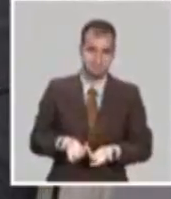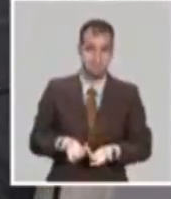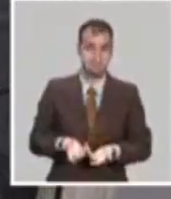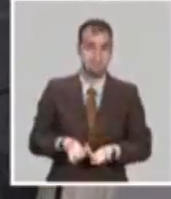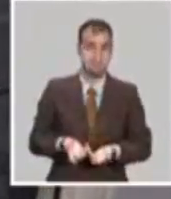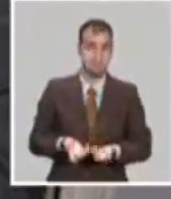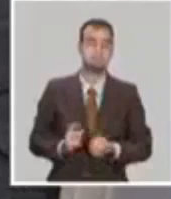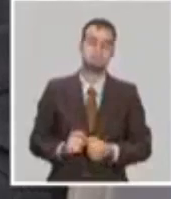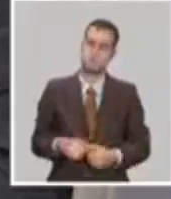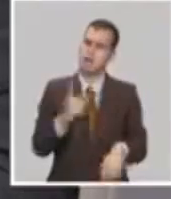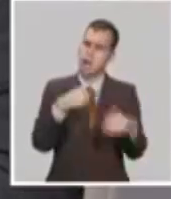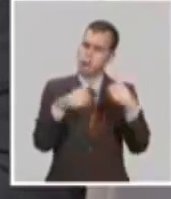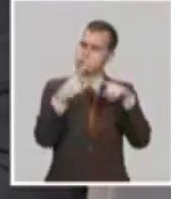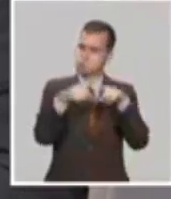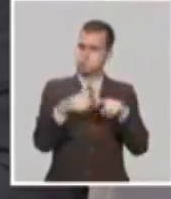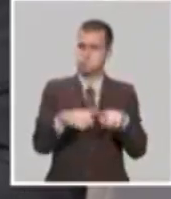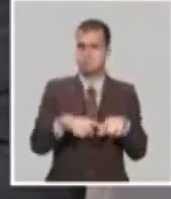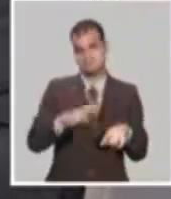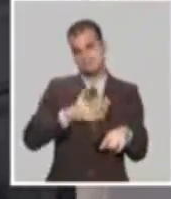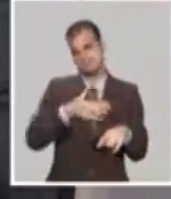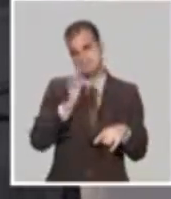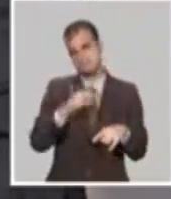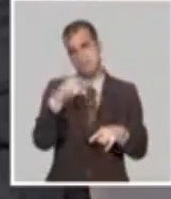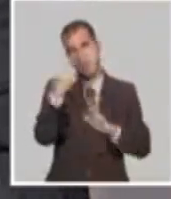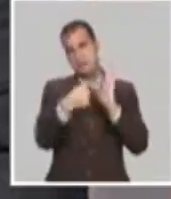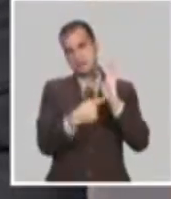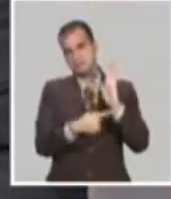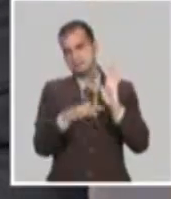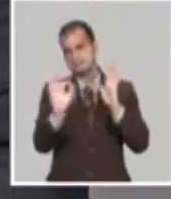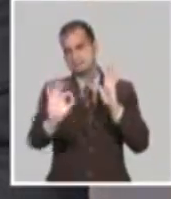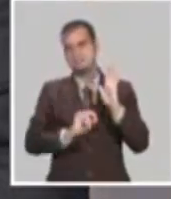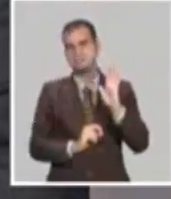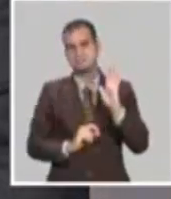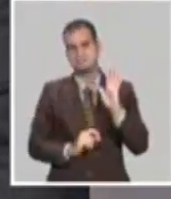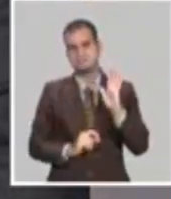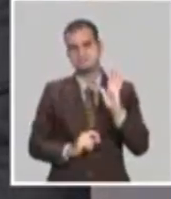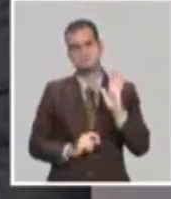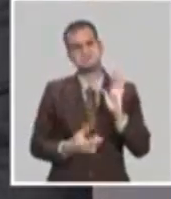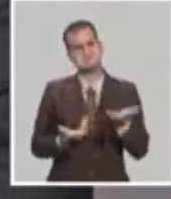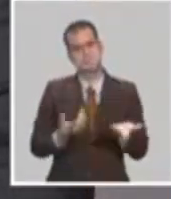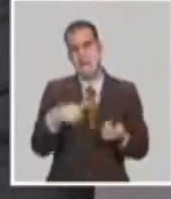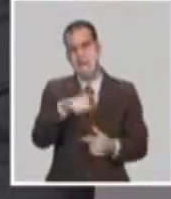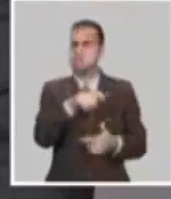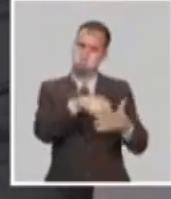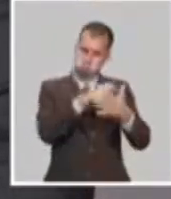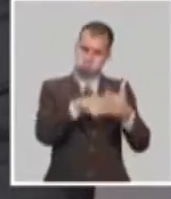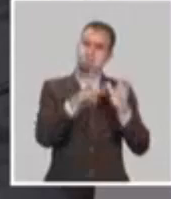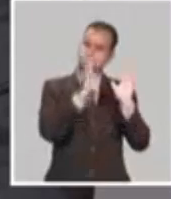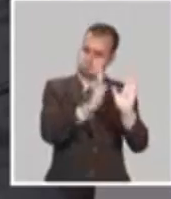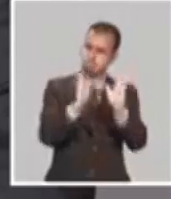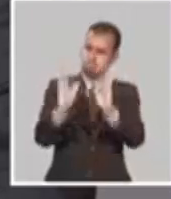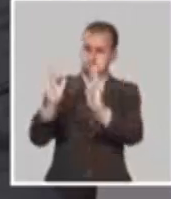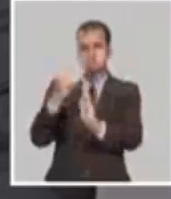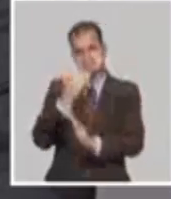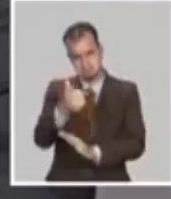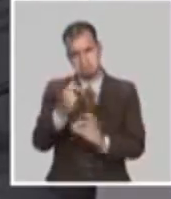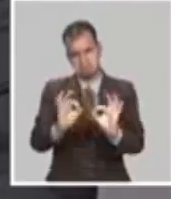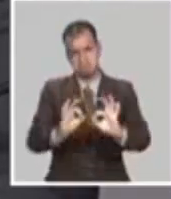ajustan a cada una de las características de ellos, pero son de manera realmente organizada. ¿Cómo lo vamos a